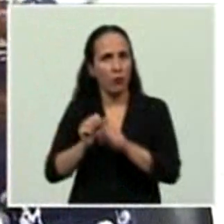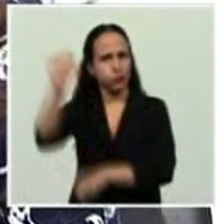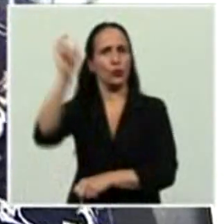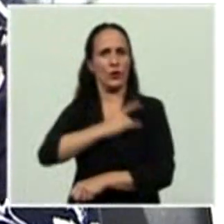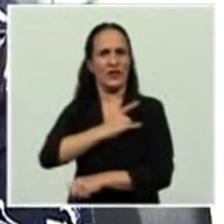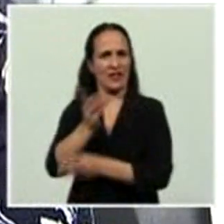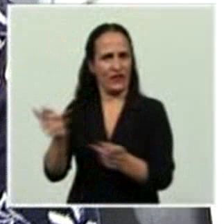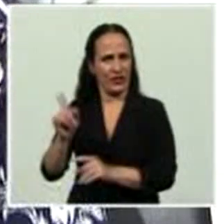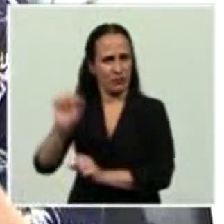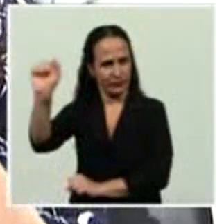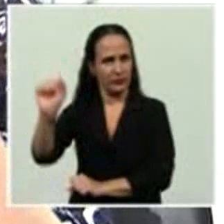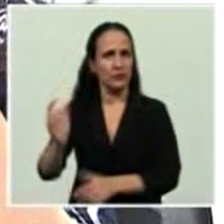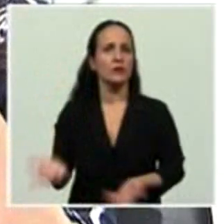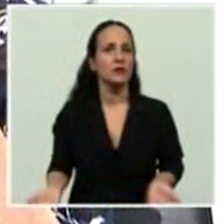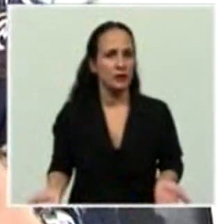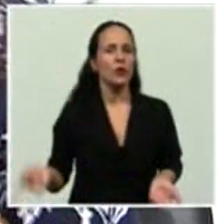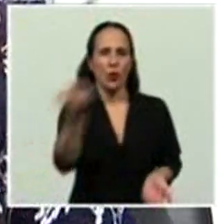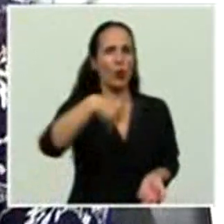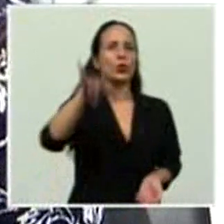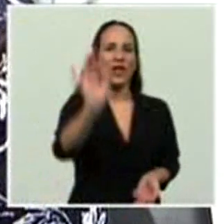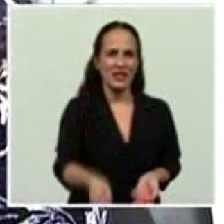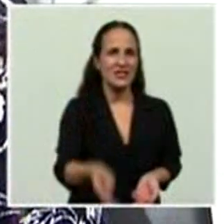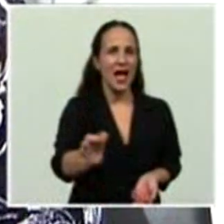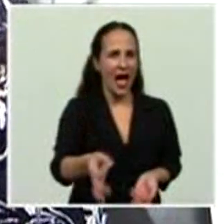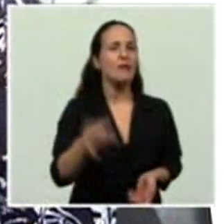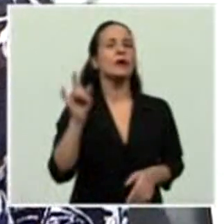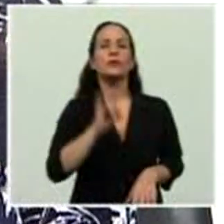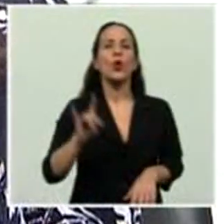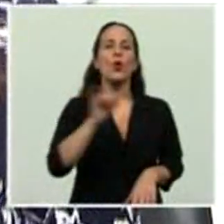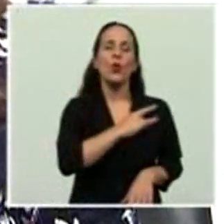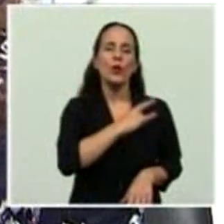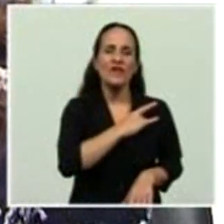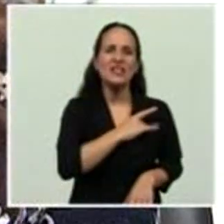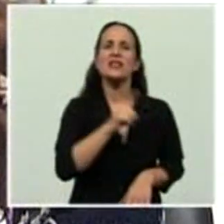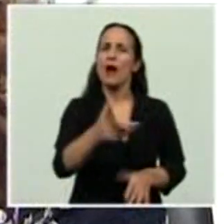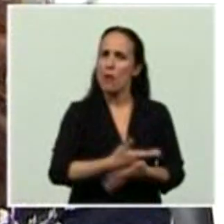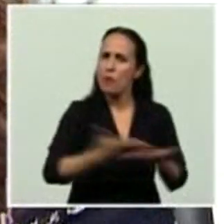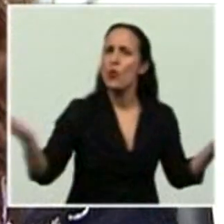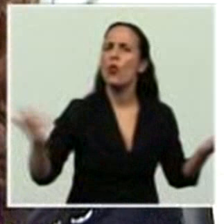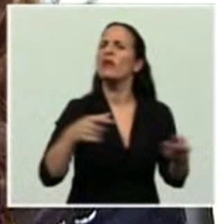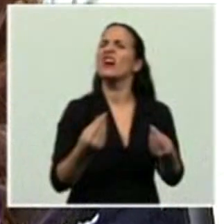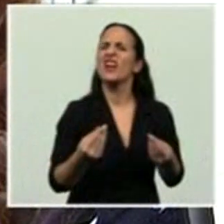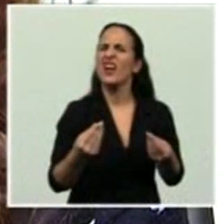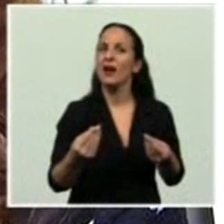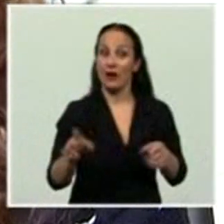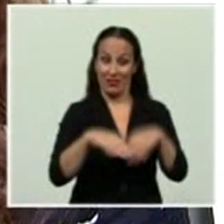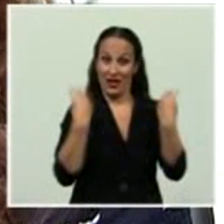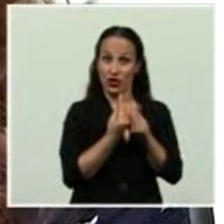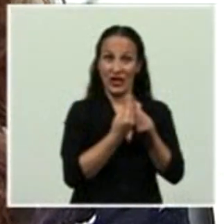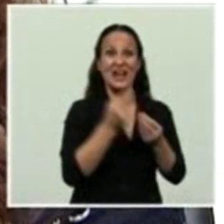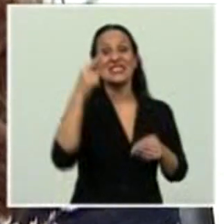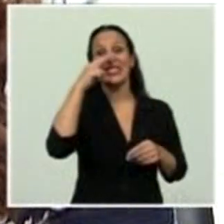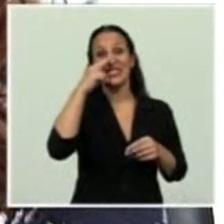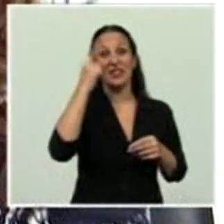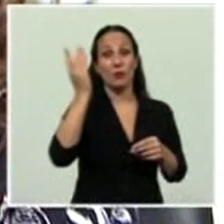universitarios ustedes saben que además las universidades públicas congregan al 77